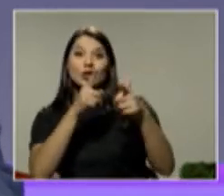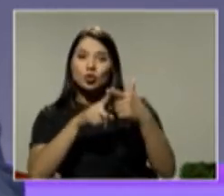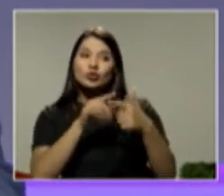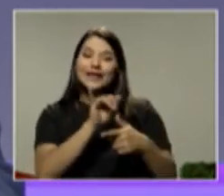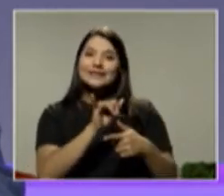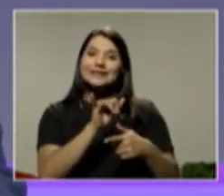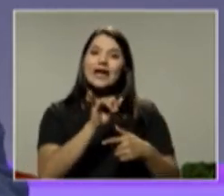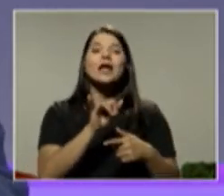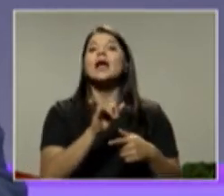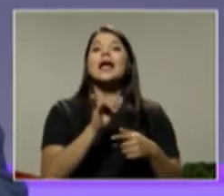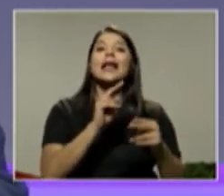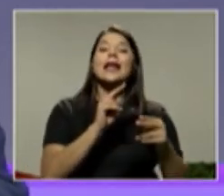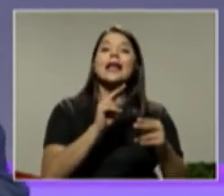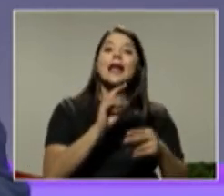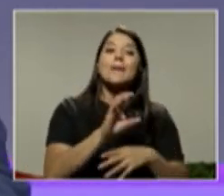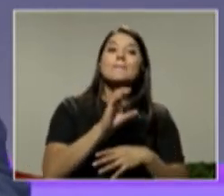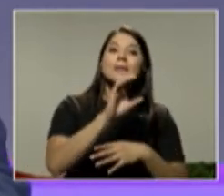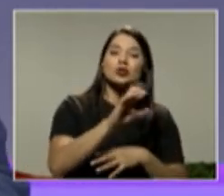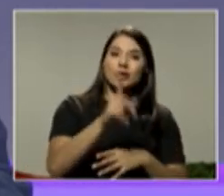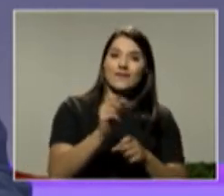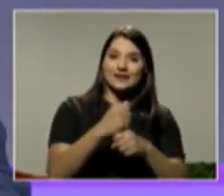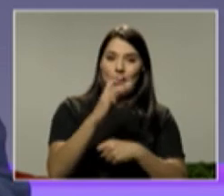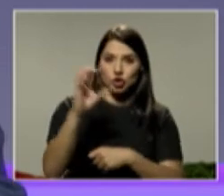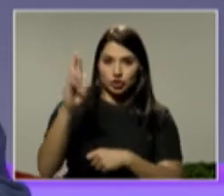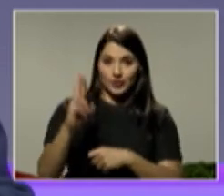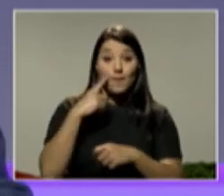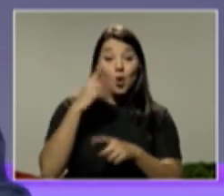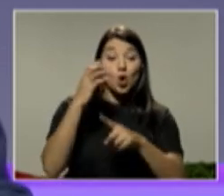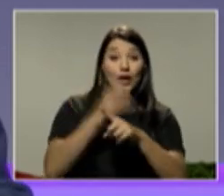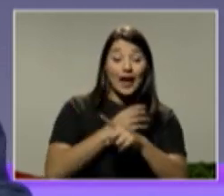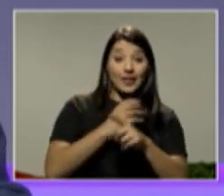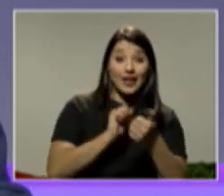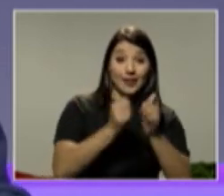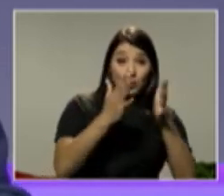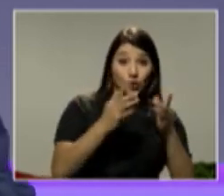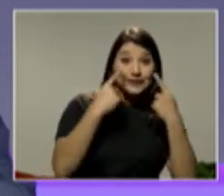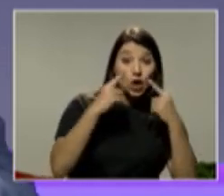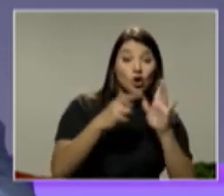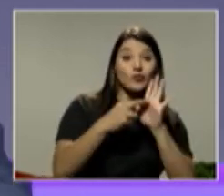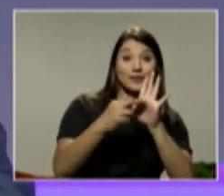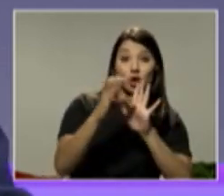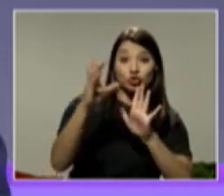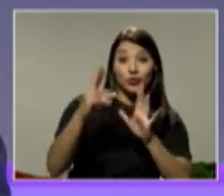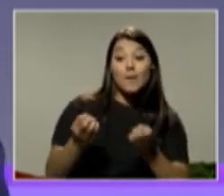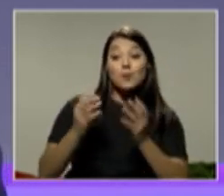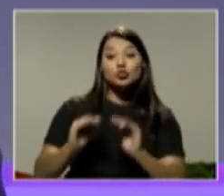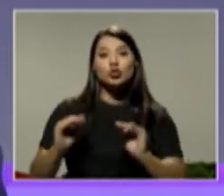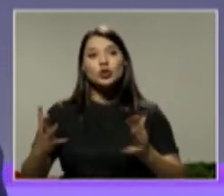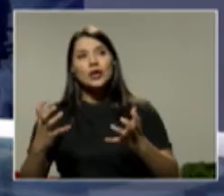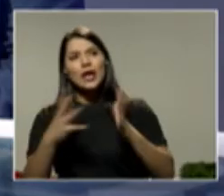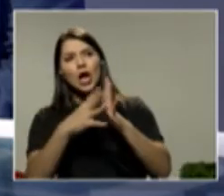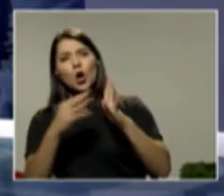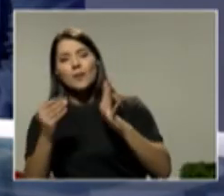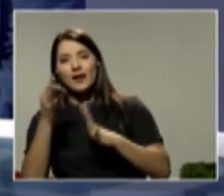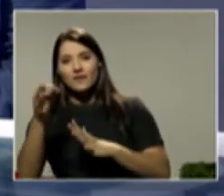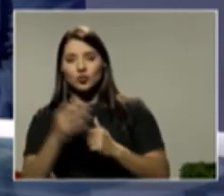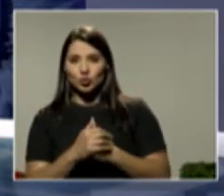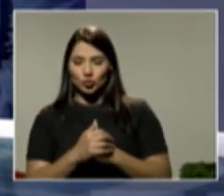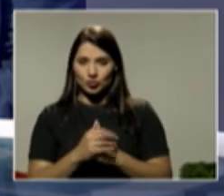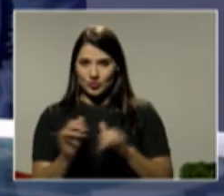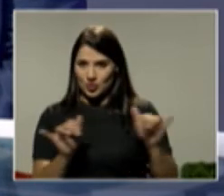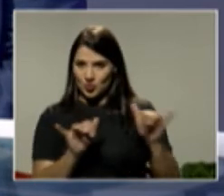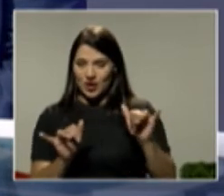tenemos que ver. Por cada atleta que destaque, hay cientos de niños y niñas que quieren llegar a ser como ellos. El deporte